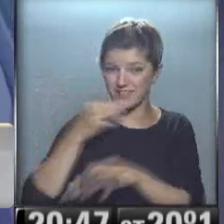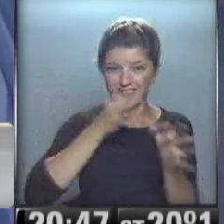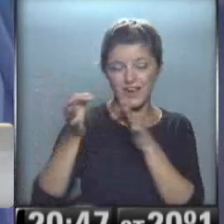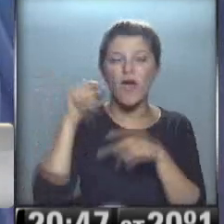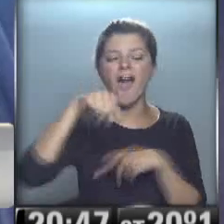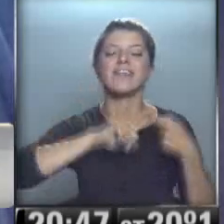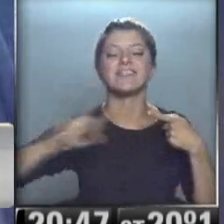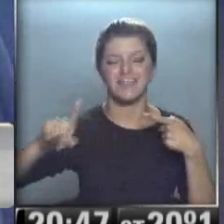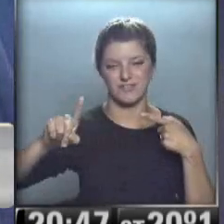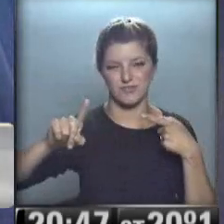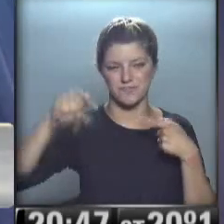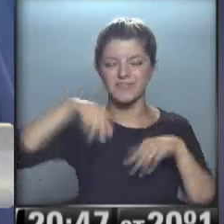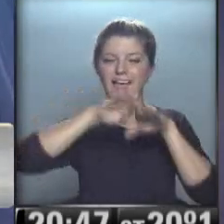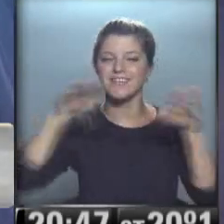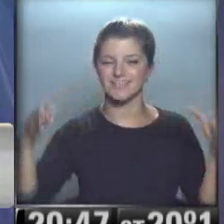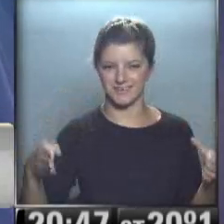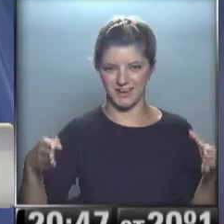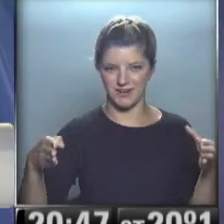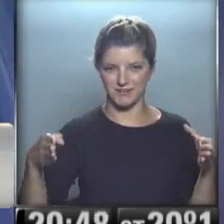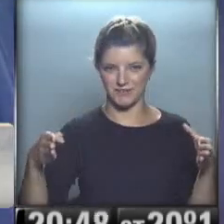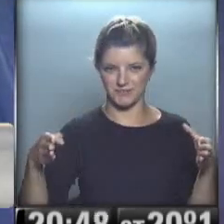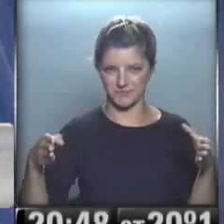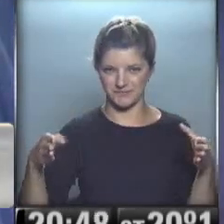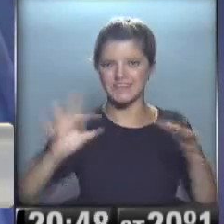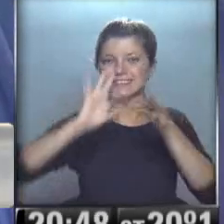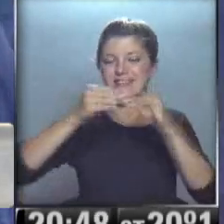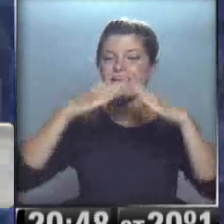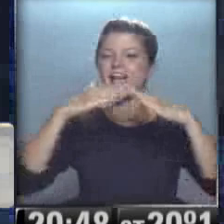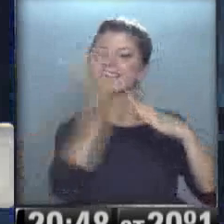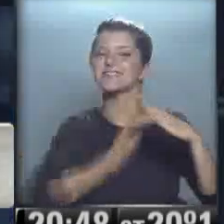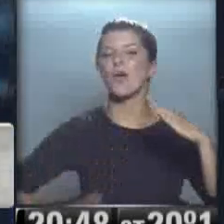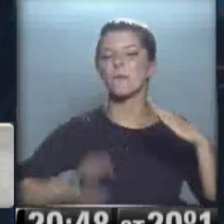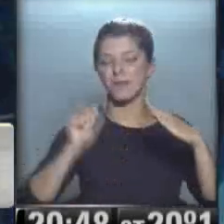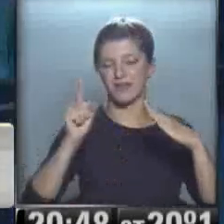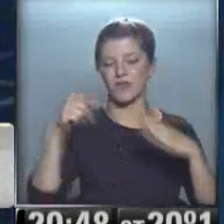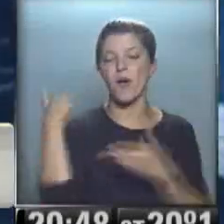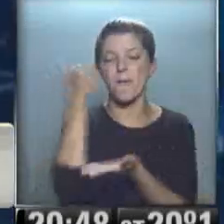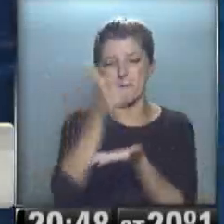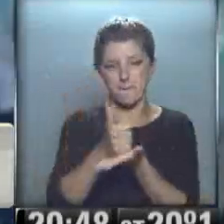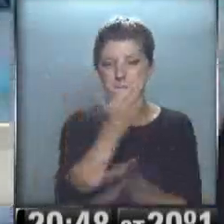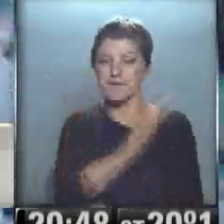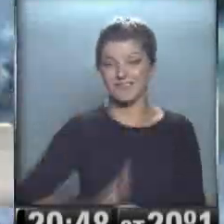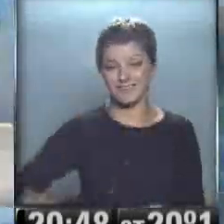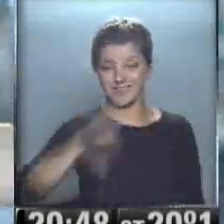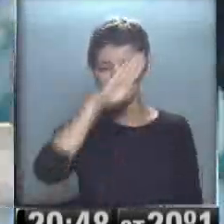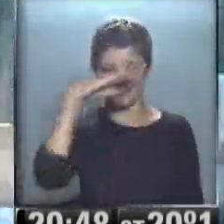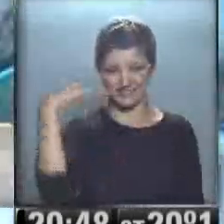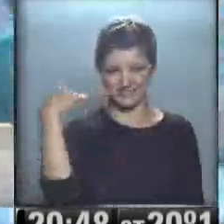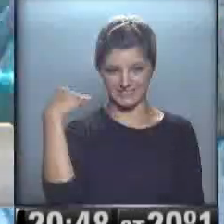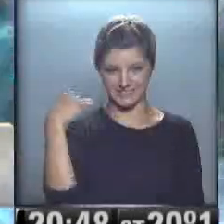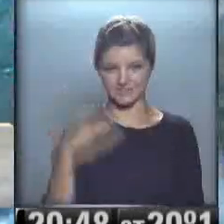vamos directamente al escenario, allí montado a metros de la Casa de Gobierno, la presencia de la presidenta Cristina